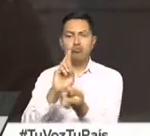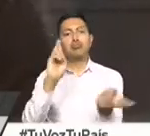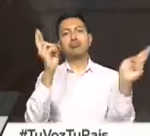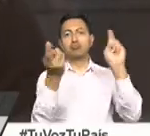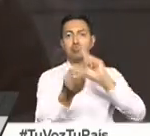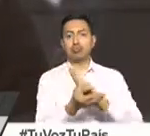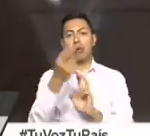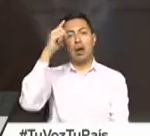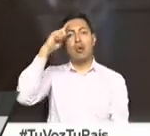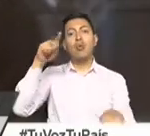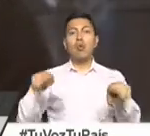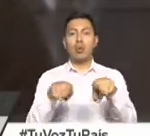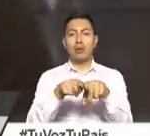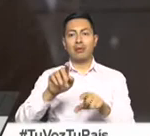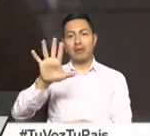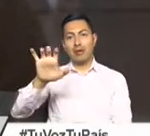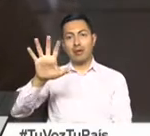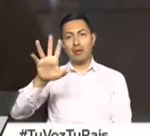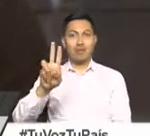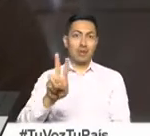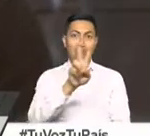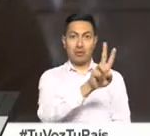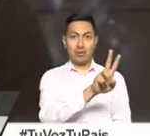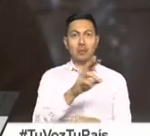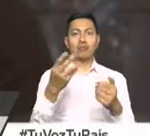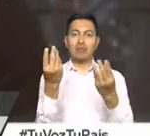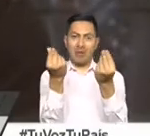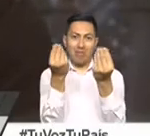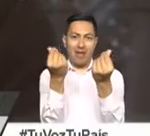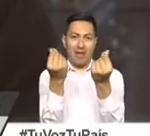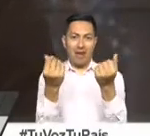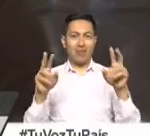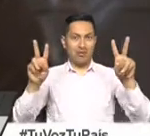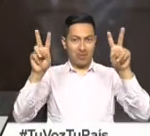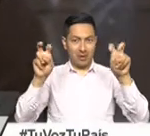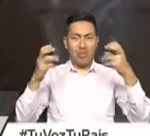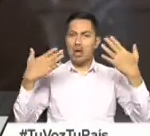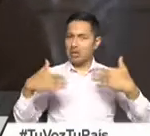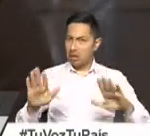el acuerdo 1522 sobre las tarifas, inclusive